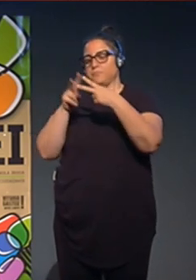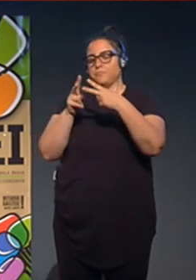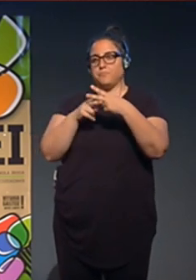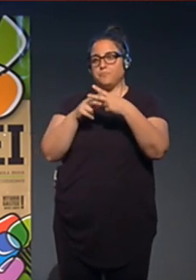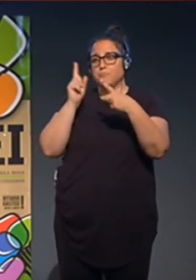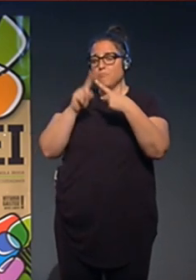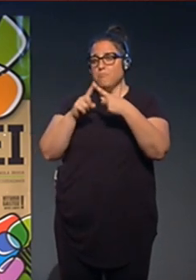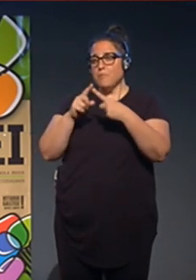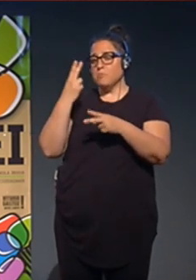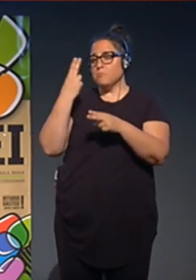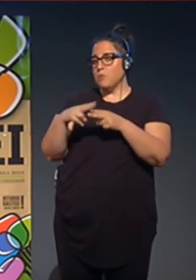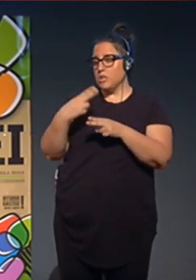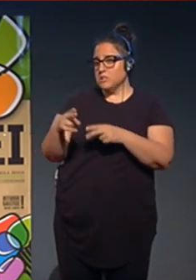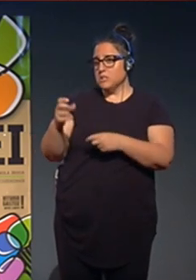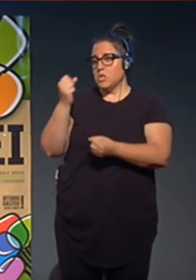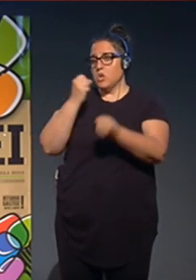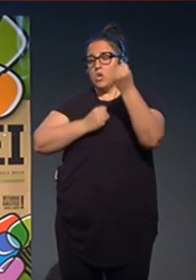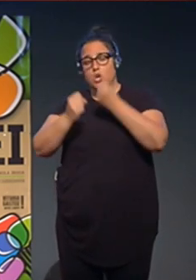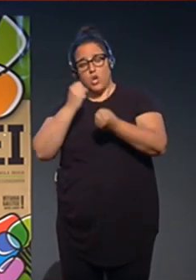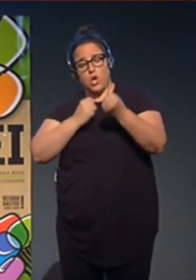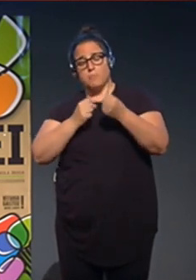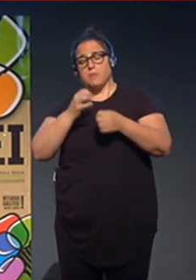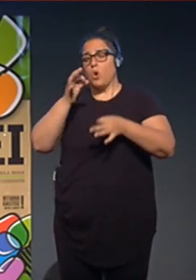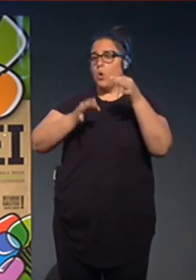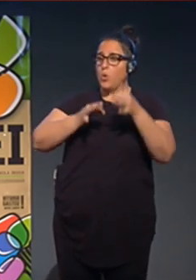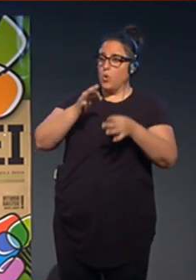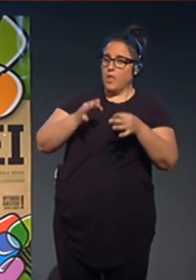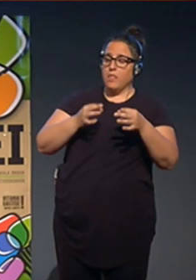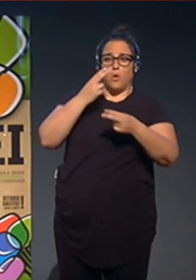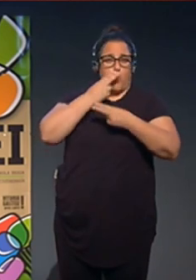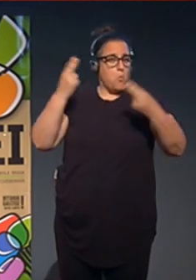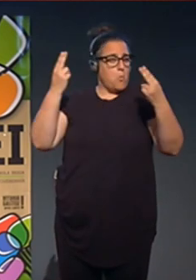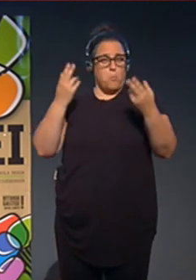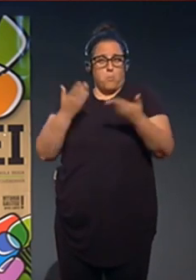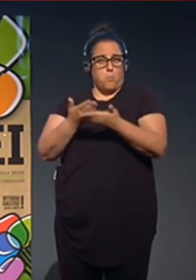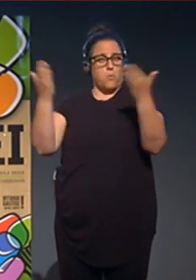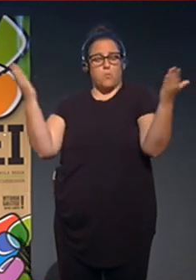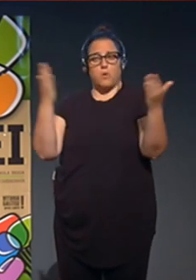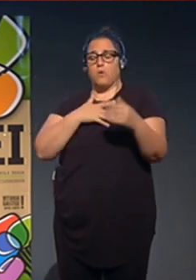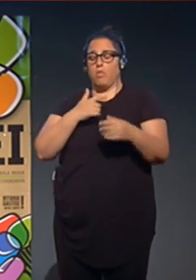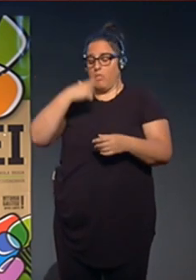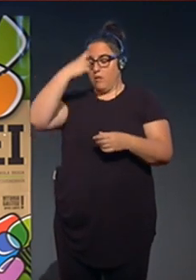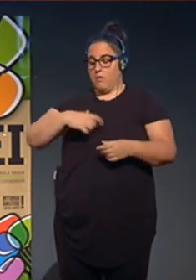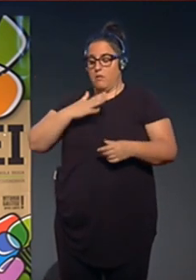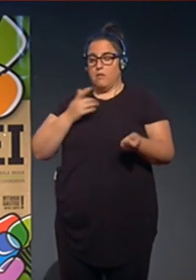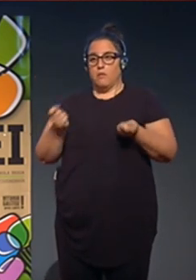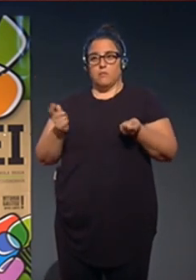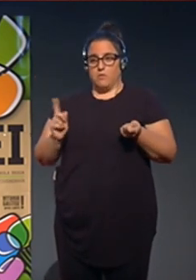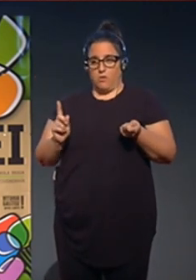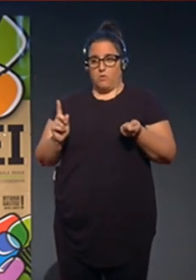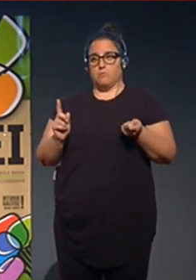político económico jurídico pero público en general que no depende solo de nosotros y otro es a